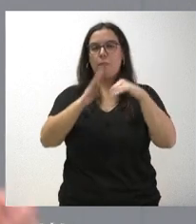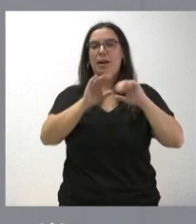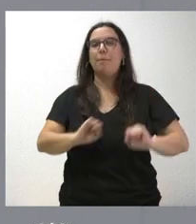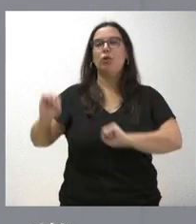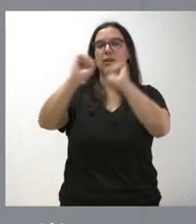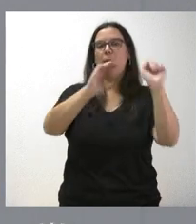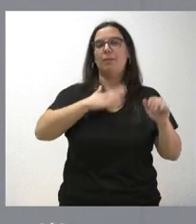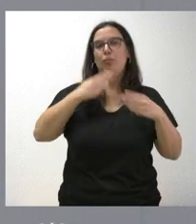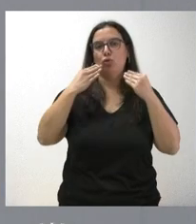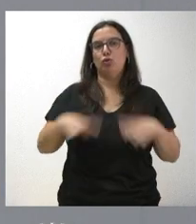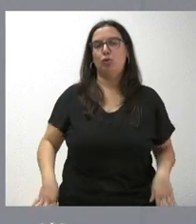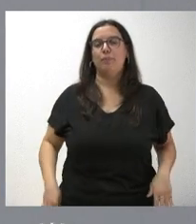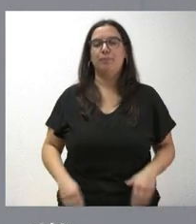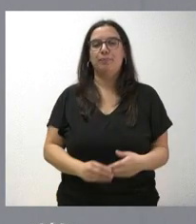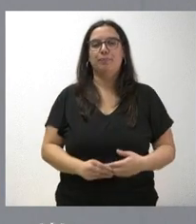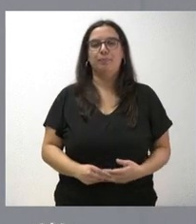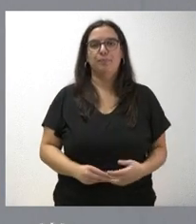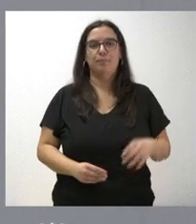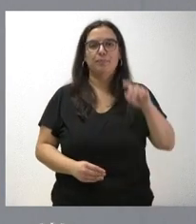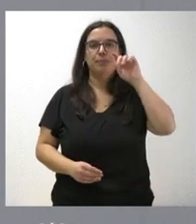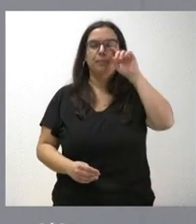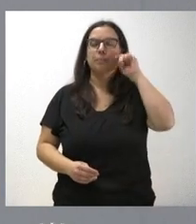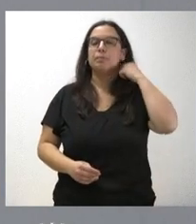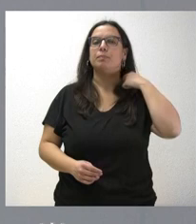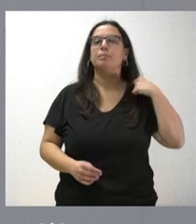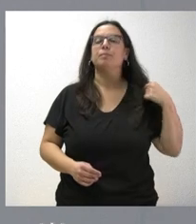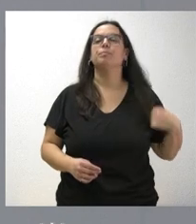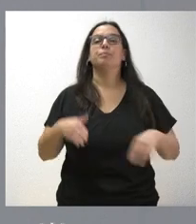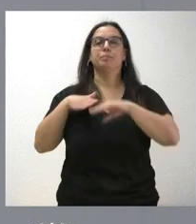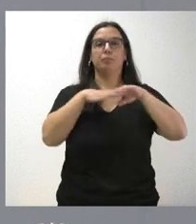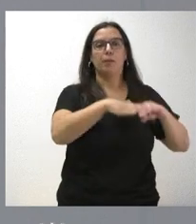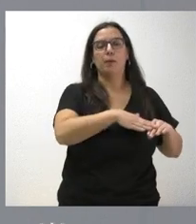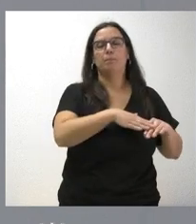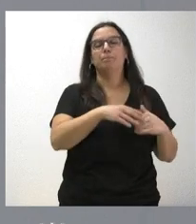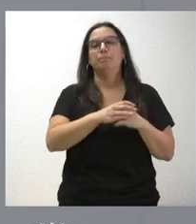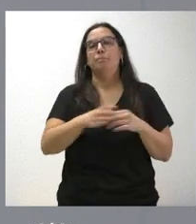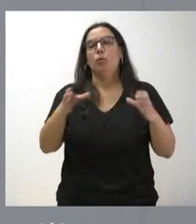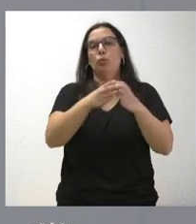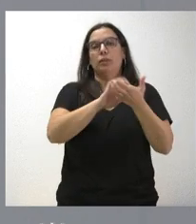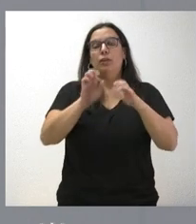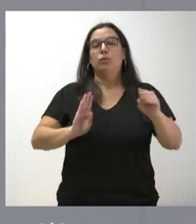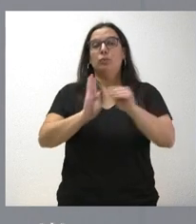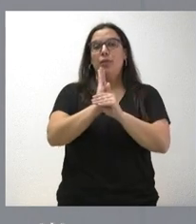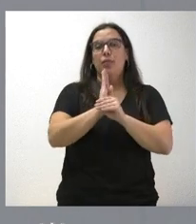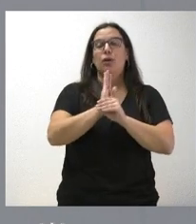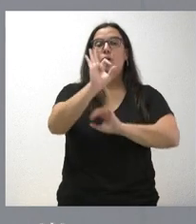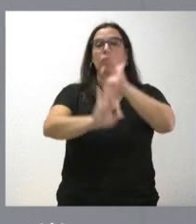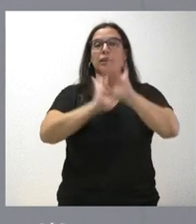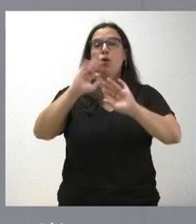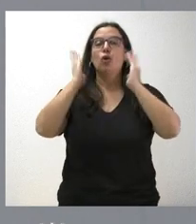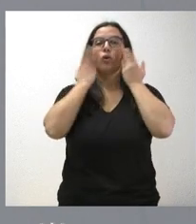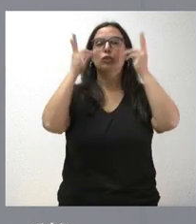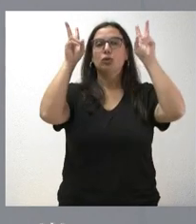patrimonio histórico siguiendo avanzando la junta subvenciona la organización del congreso en